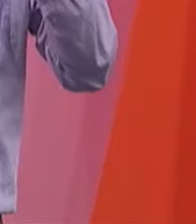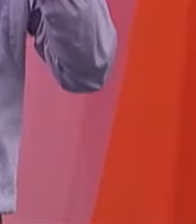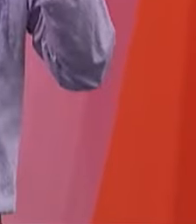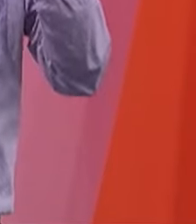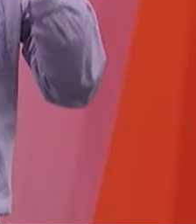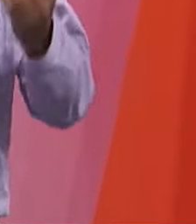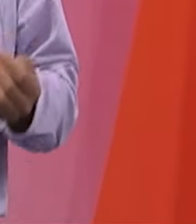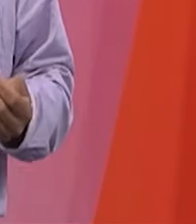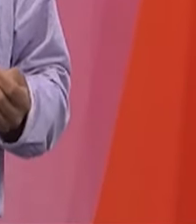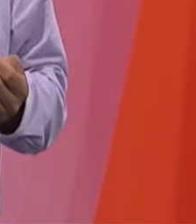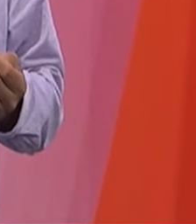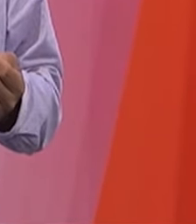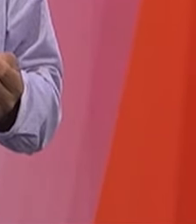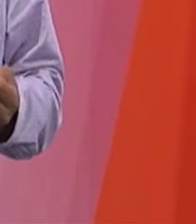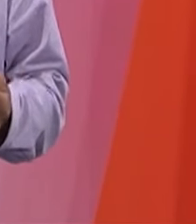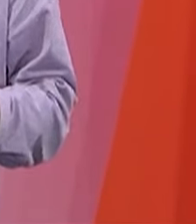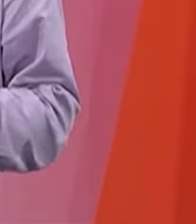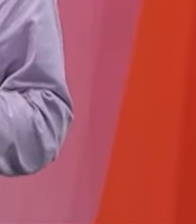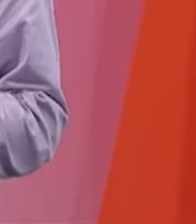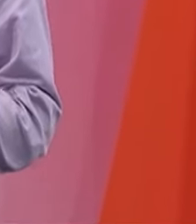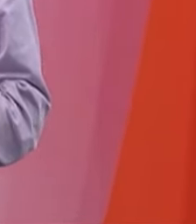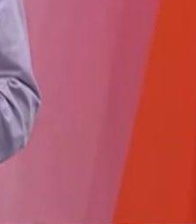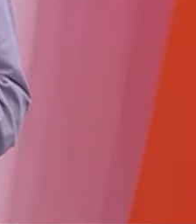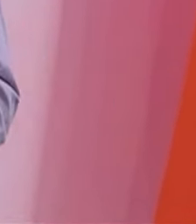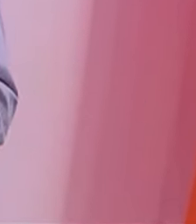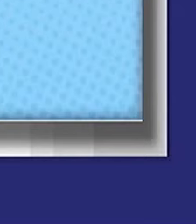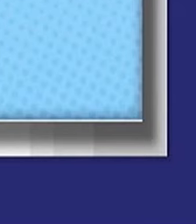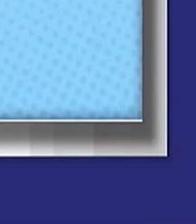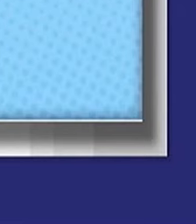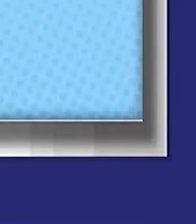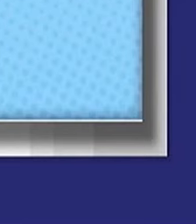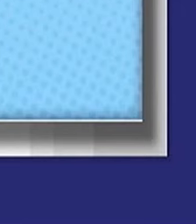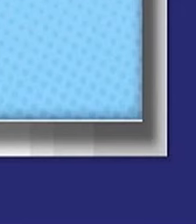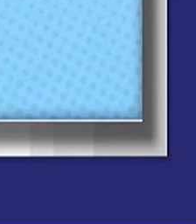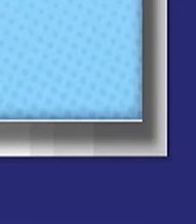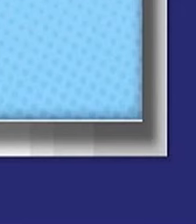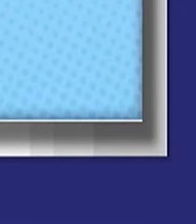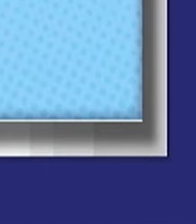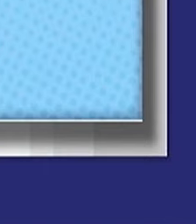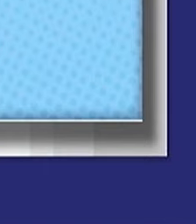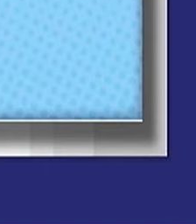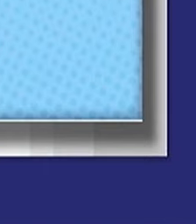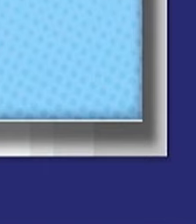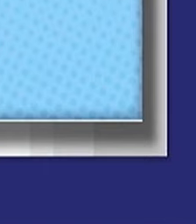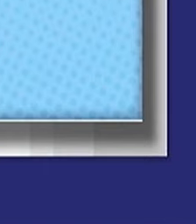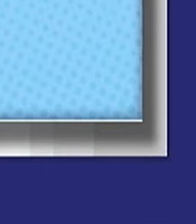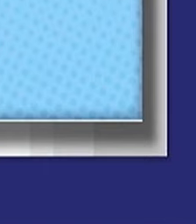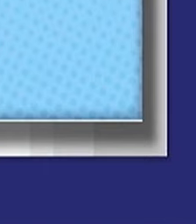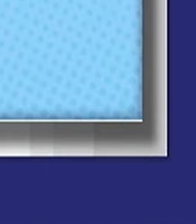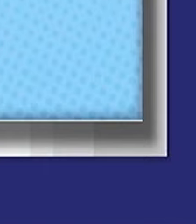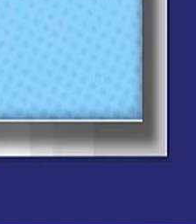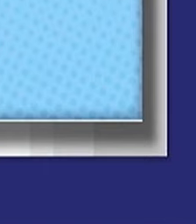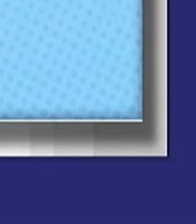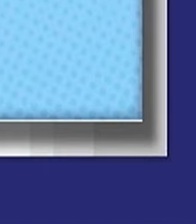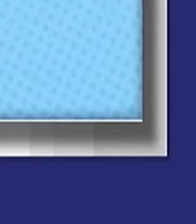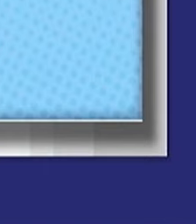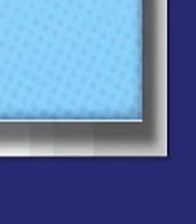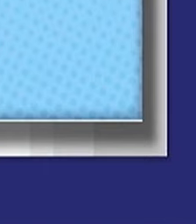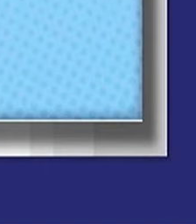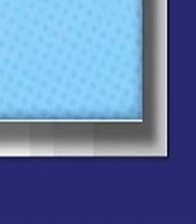porque quiero que toda la familia lo capte. ¿Okay? Verbo to be en tiempo pasado. Con la persona I se